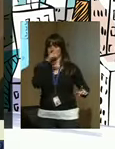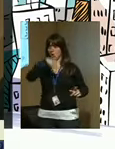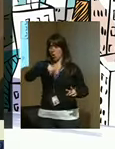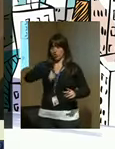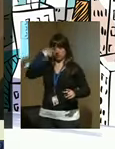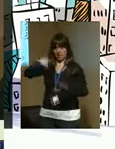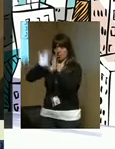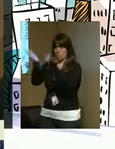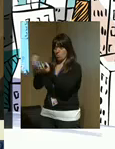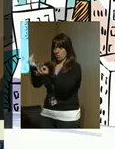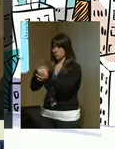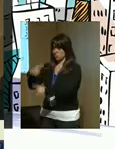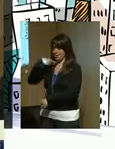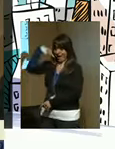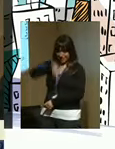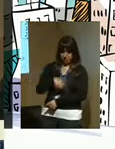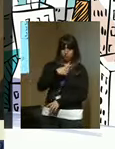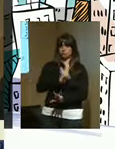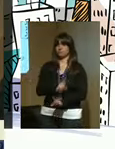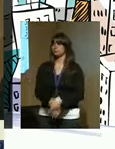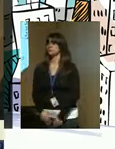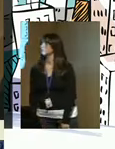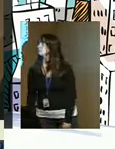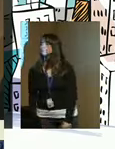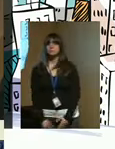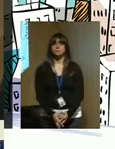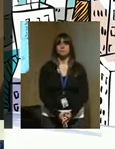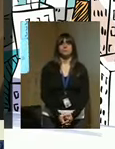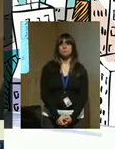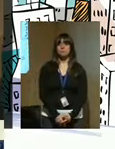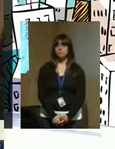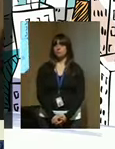lados. Claro. Muchas gracias. Muchas gracias. Cuando quiera.